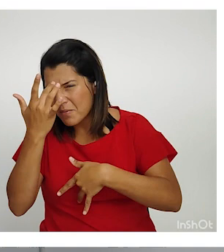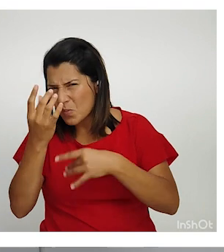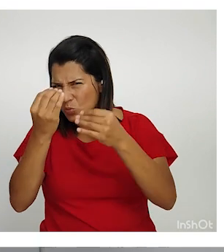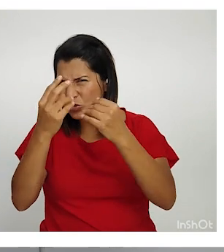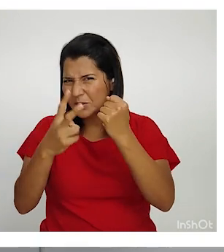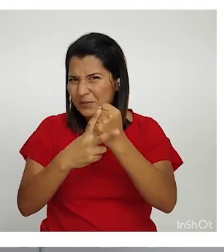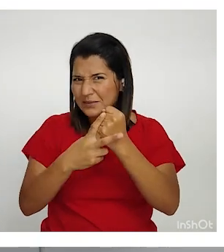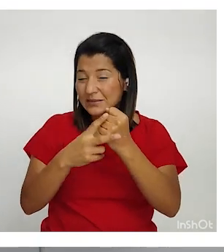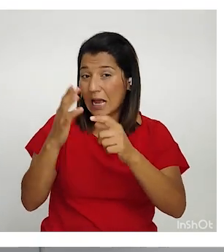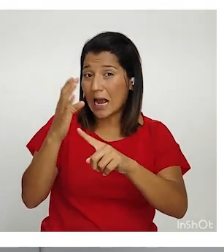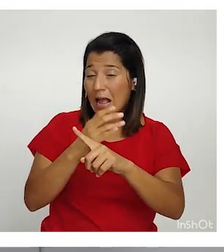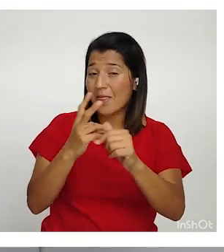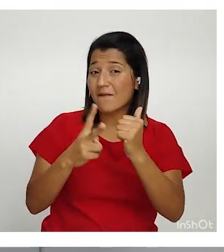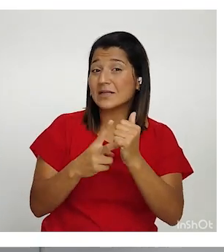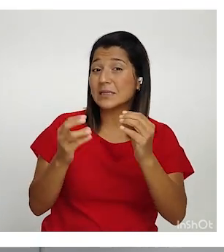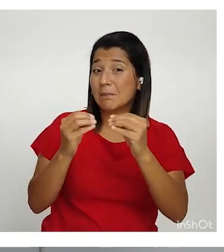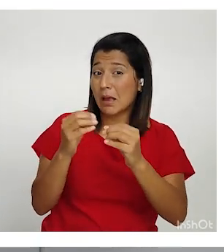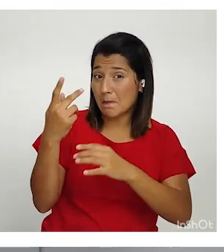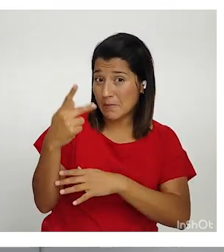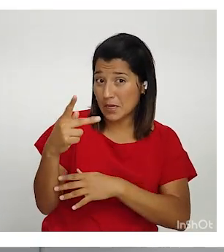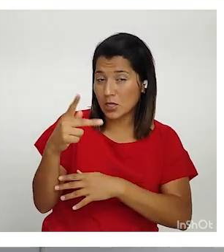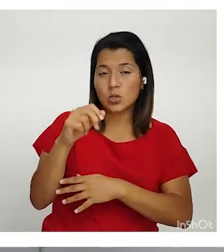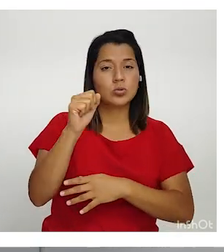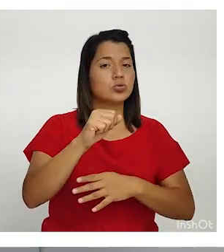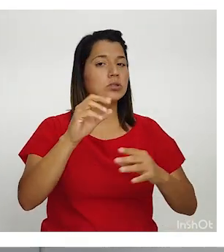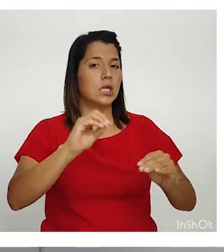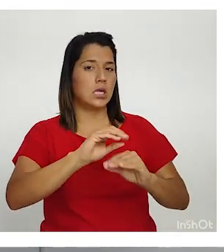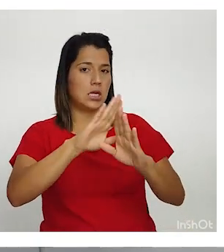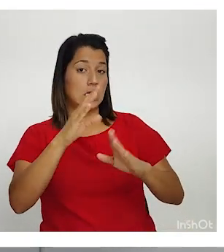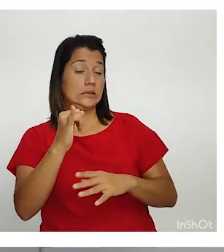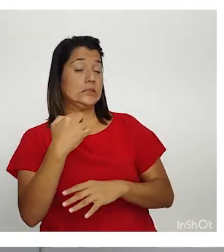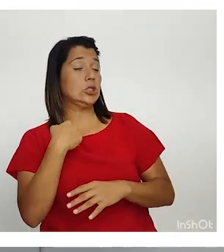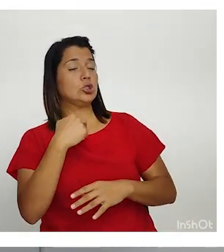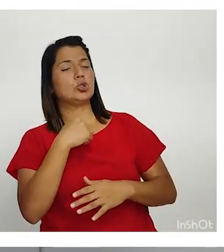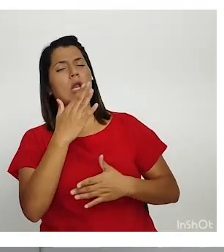la enfermedad. Claro, si nosotros inicialmente nos